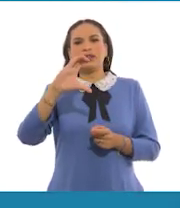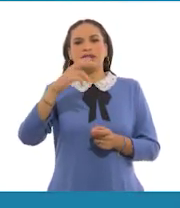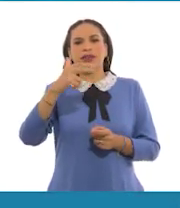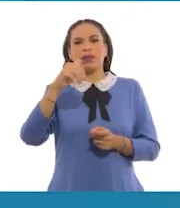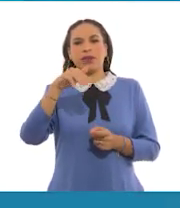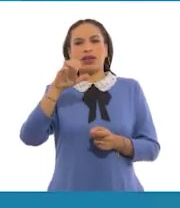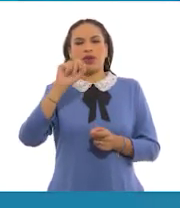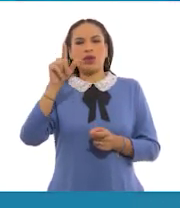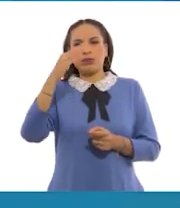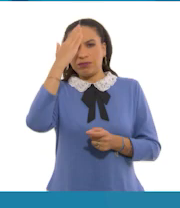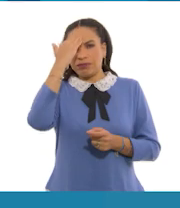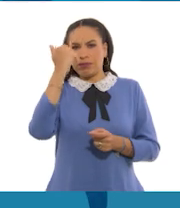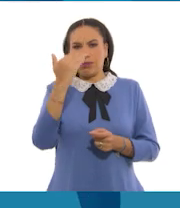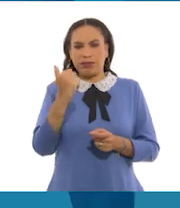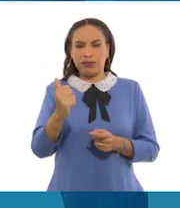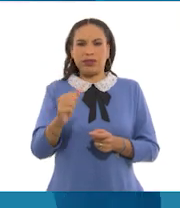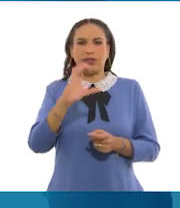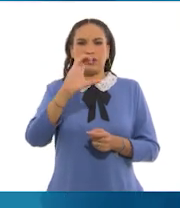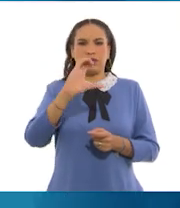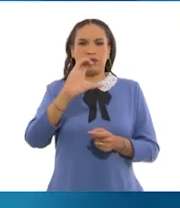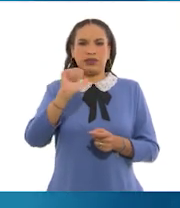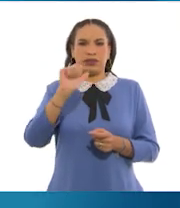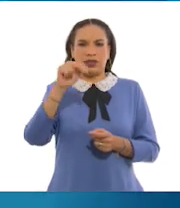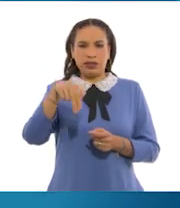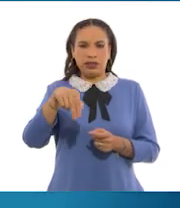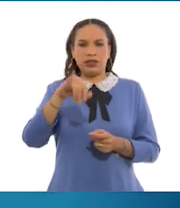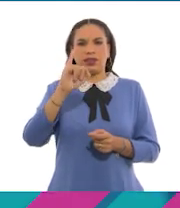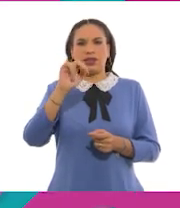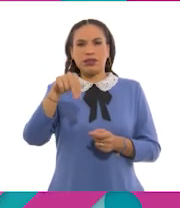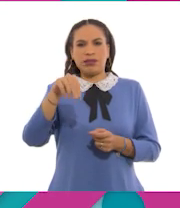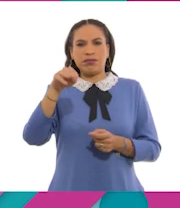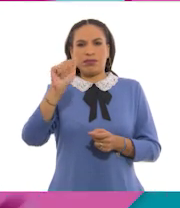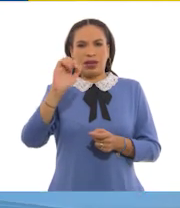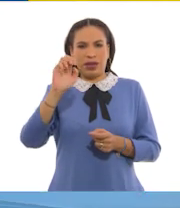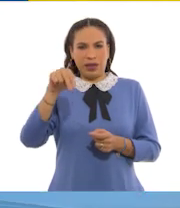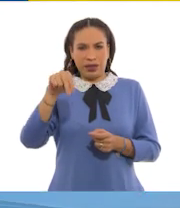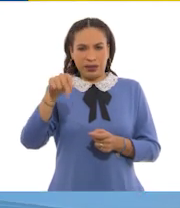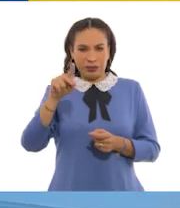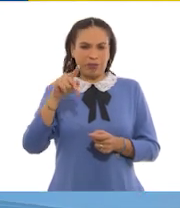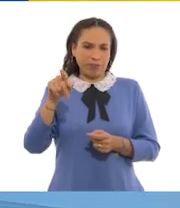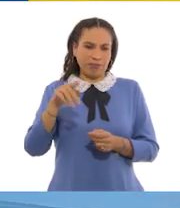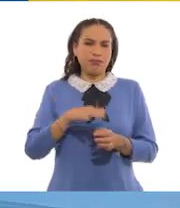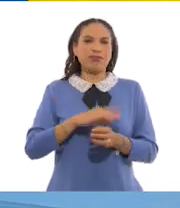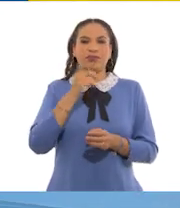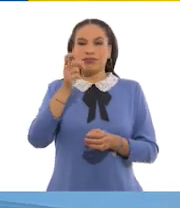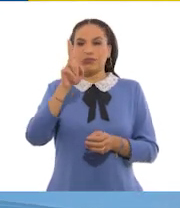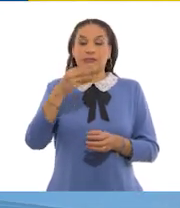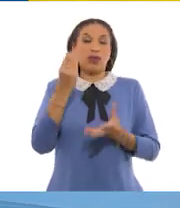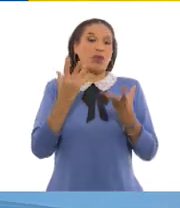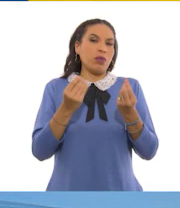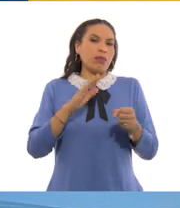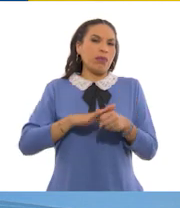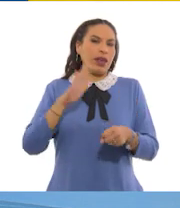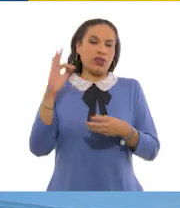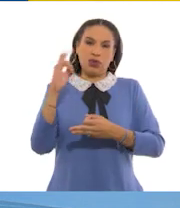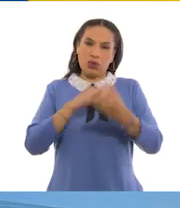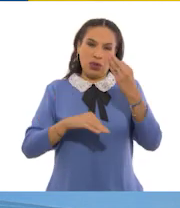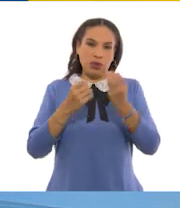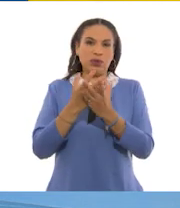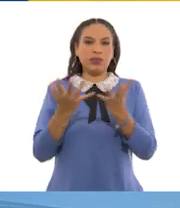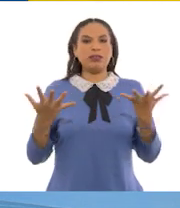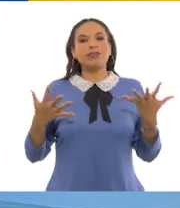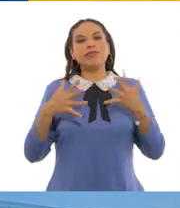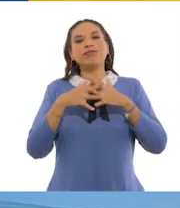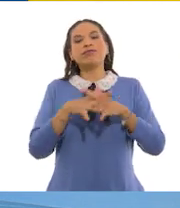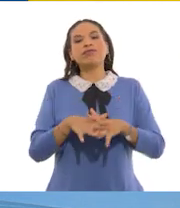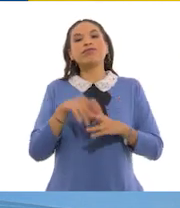de las palabras mayas, que es chan y mac. Exacto, Juan Carlos. En realidad son muchas más y todas ellas se